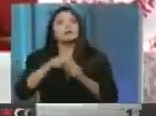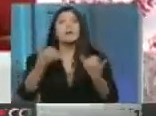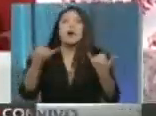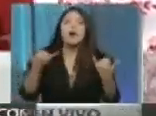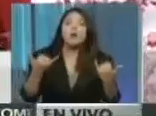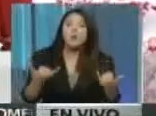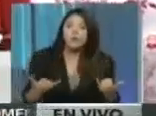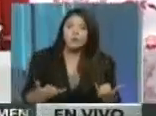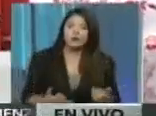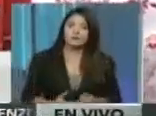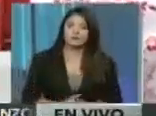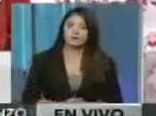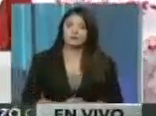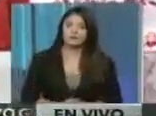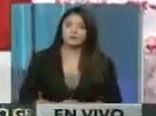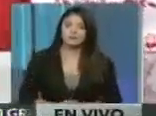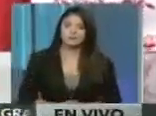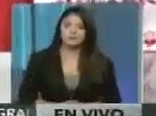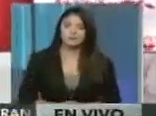Y